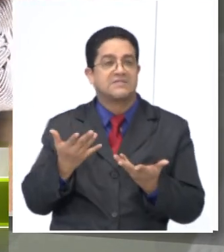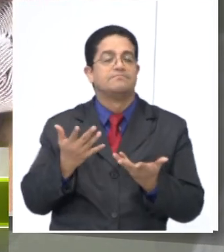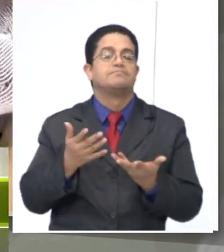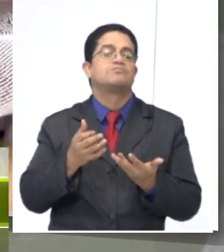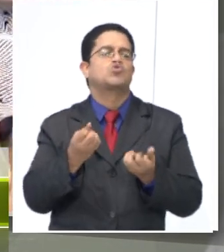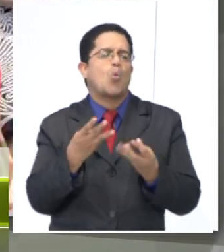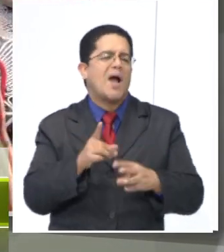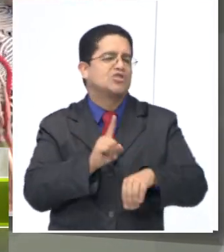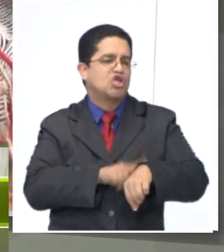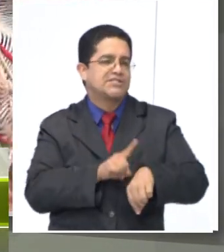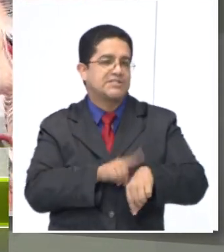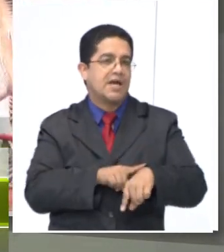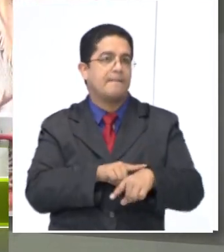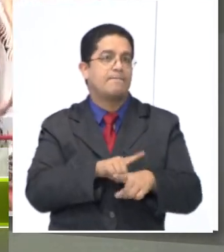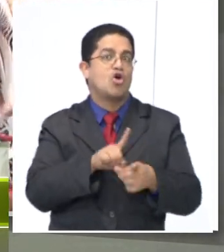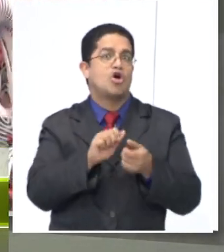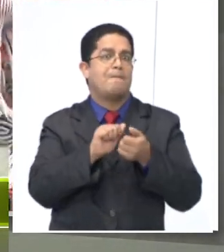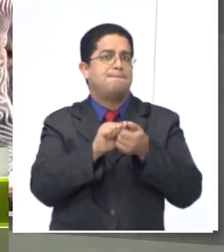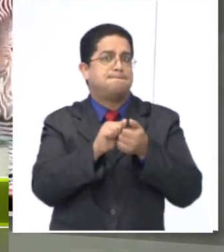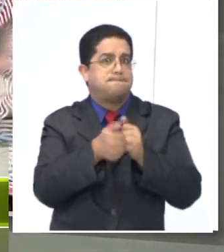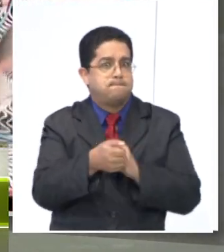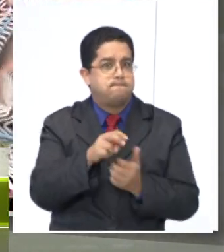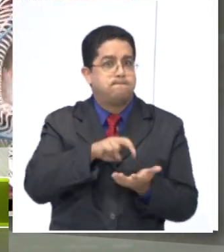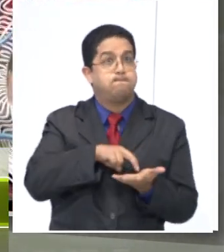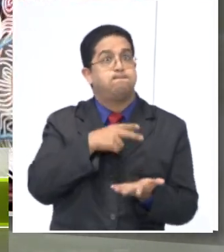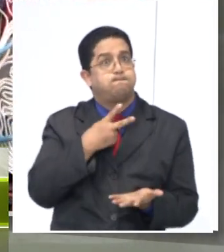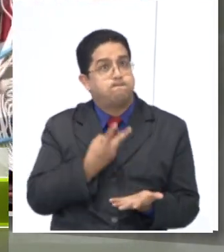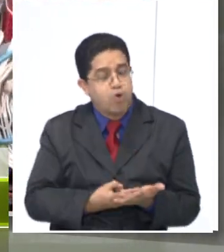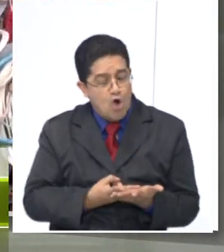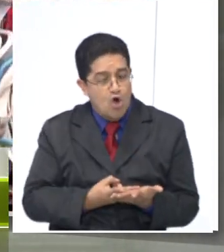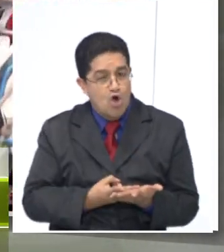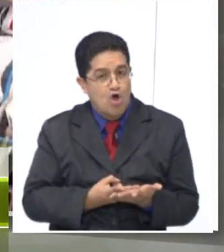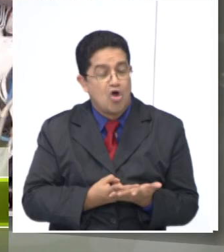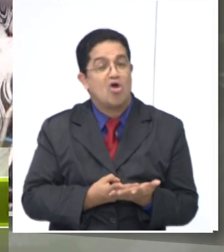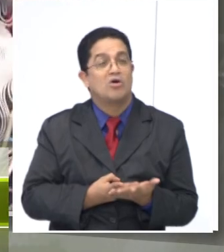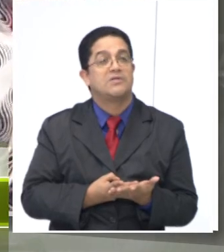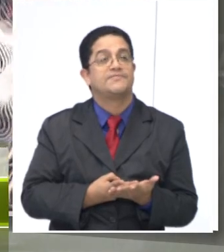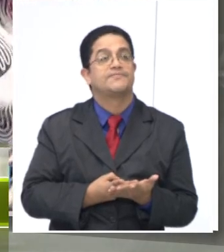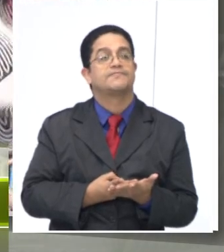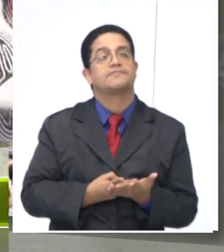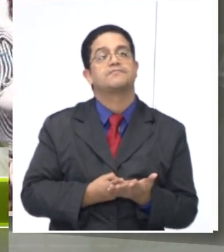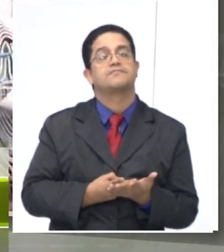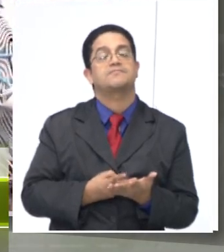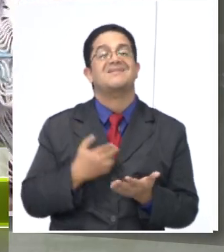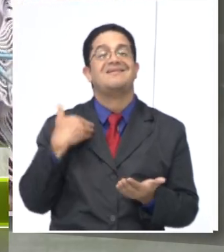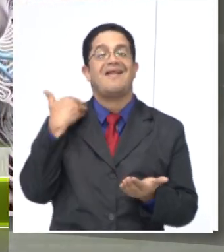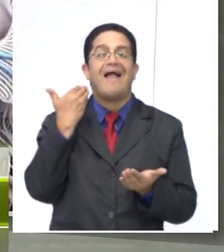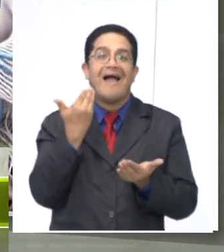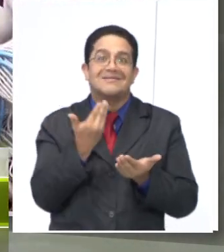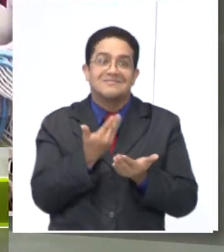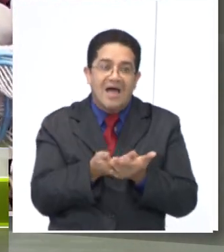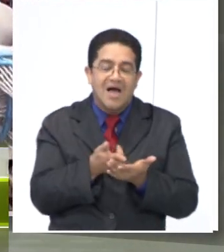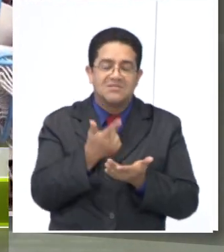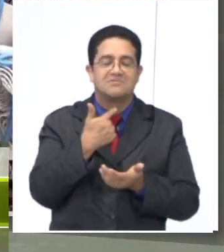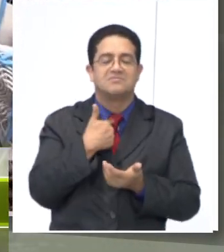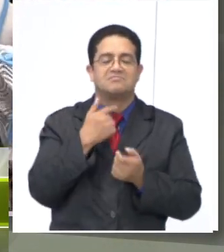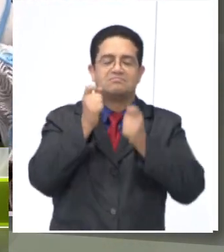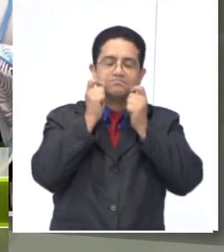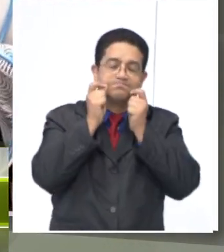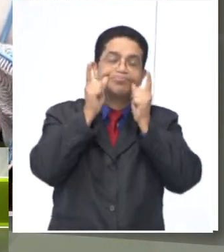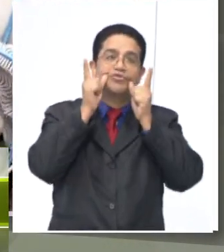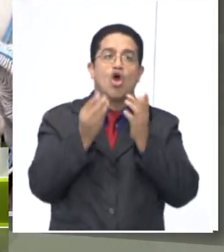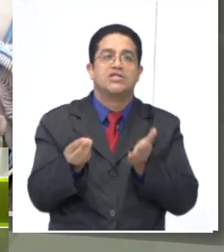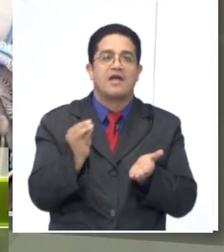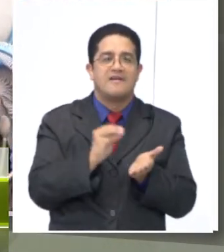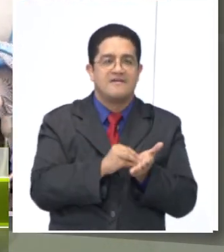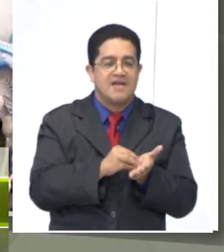el tiempo, cuánto tiempo tardó ese paciente desde que se desmaya o desde que pierde la conciencia hasta que recupera y qué pasa luego. Se